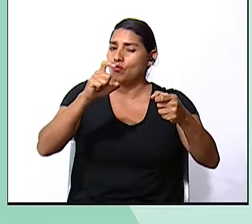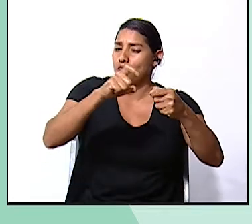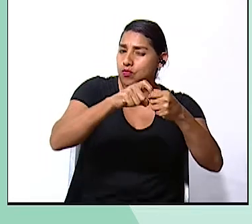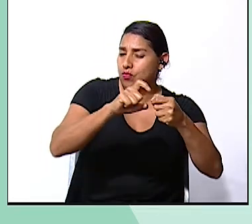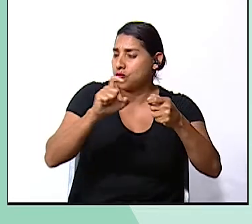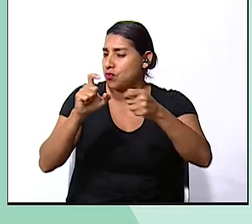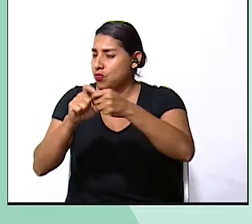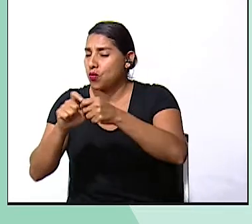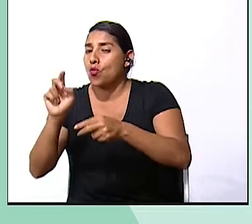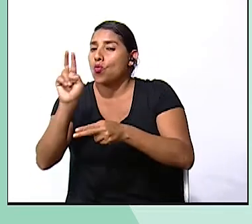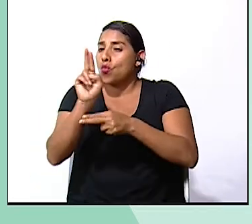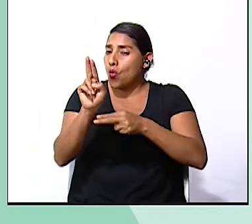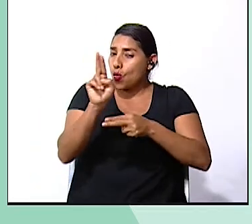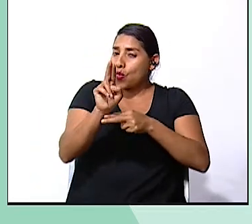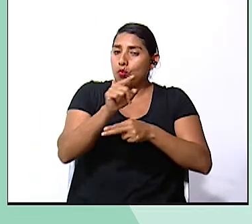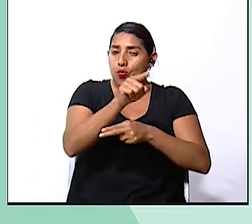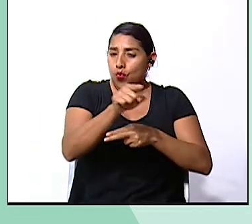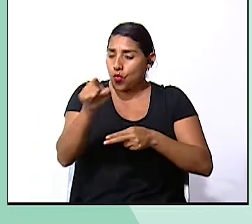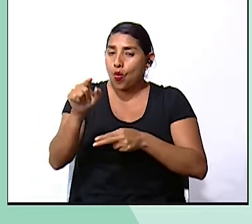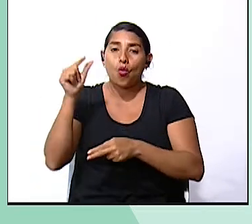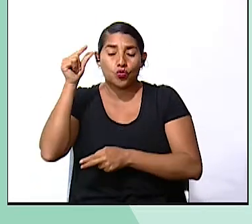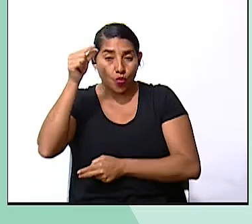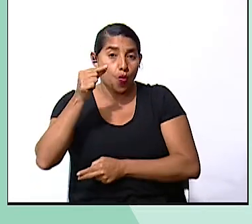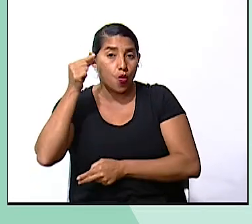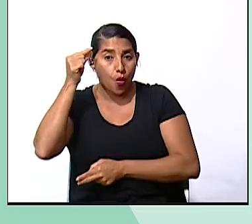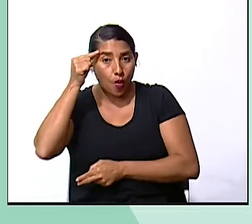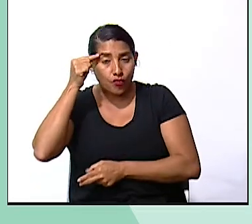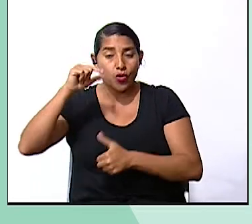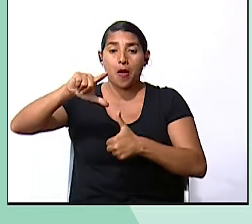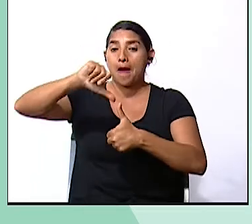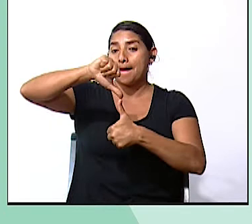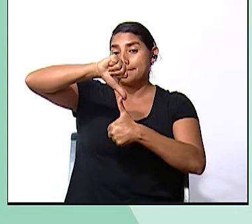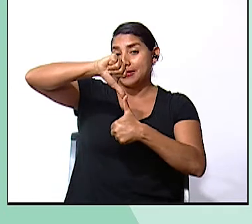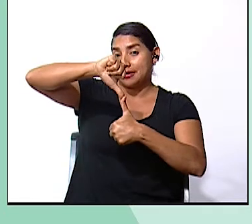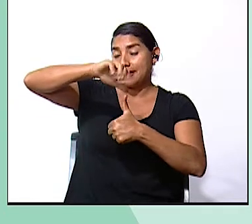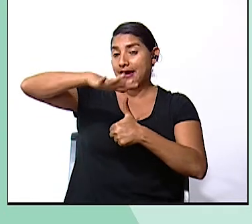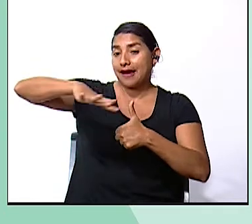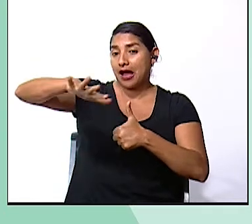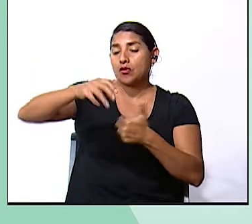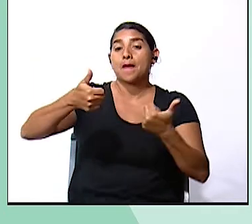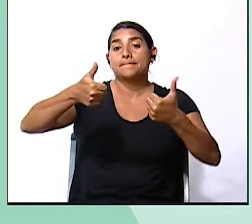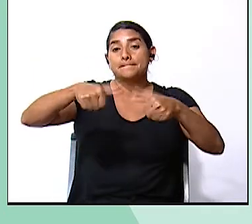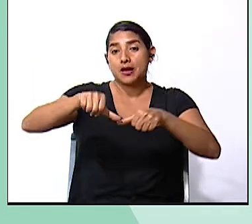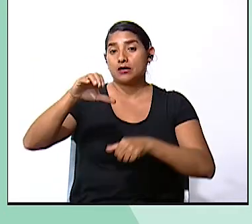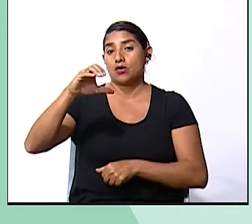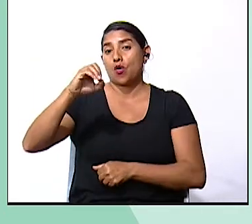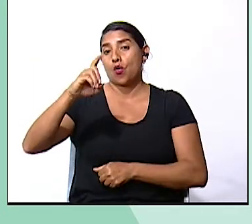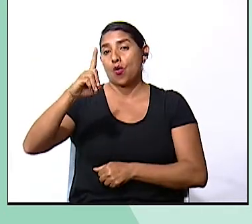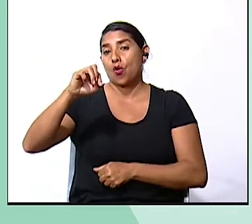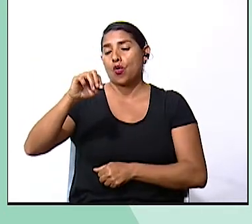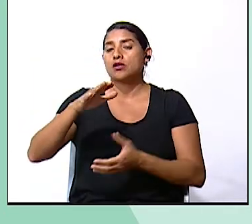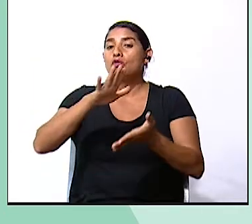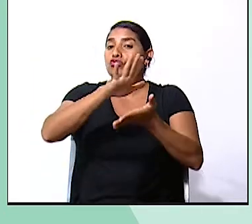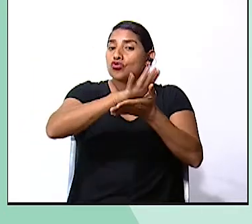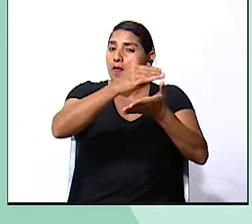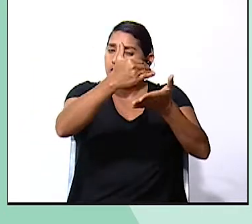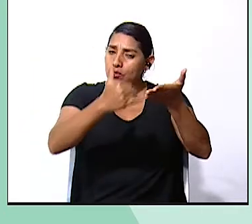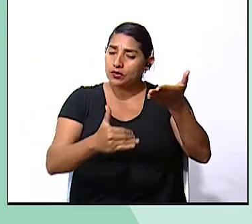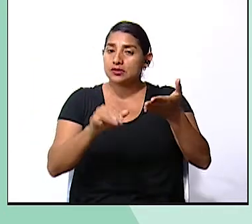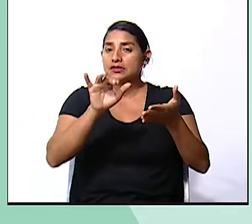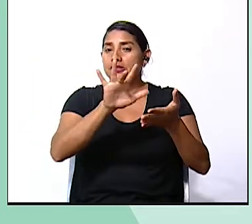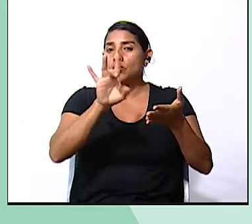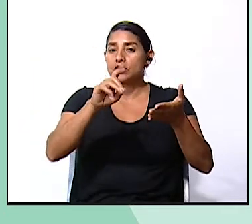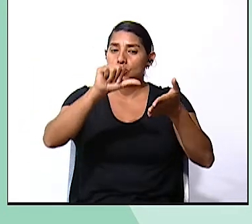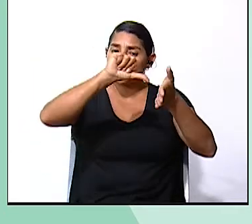poder adherirnos a un gobierno americano. El Pacto de Concordia es un documento de